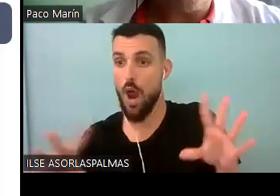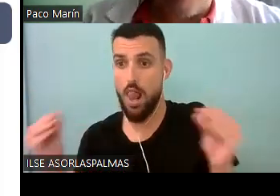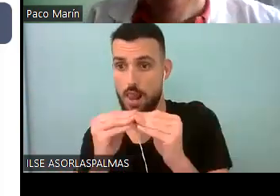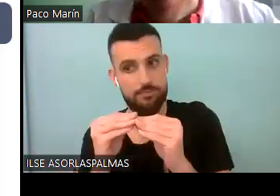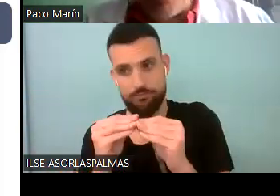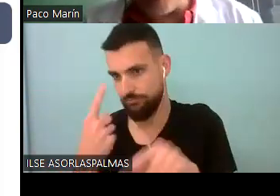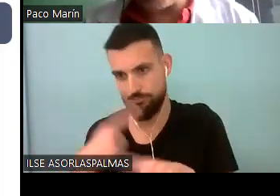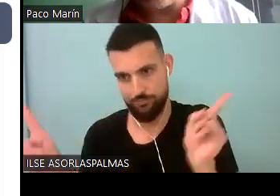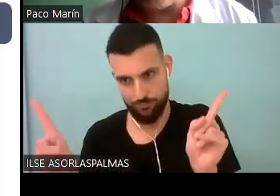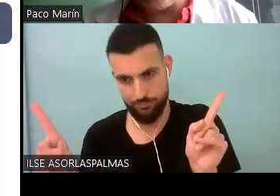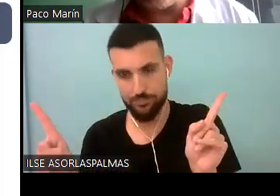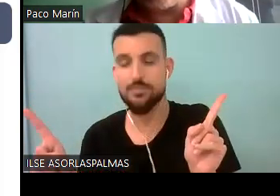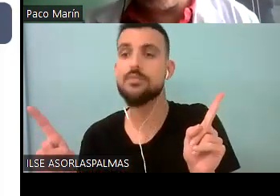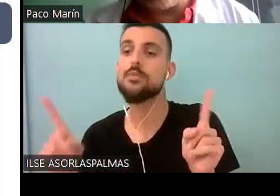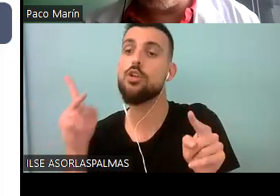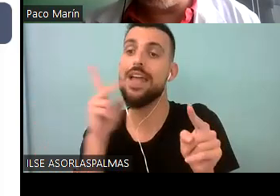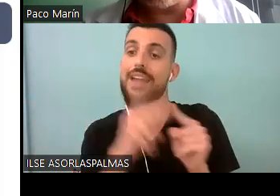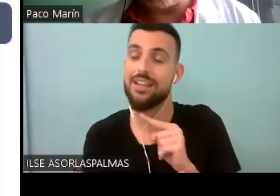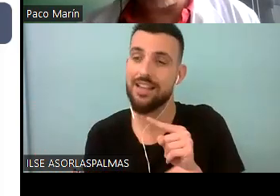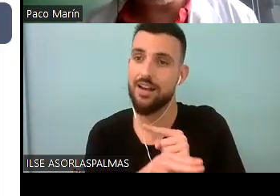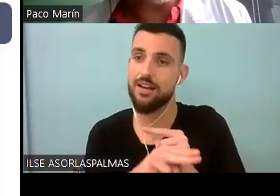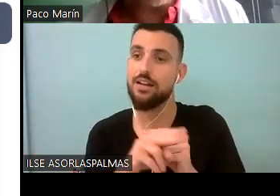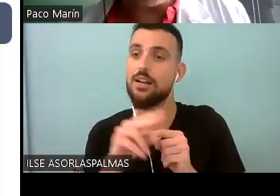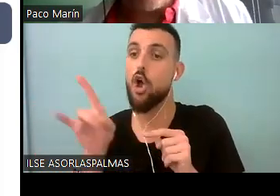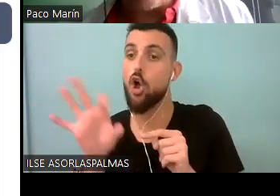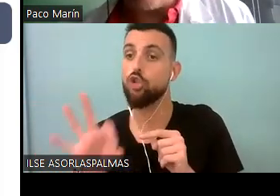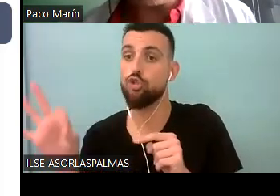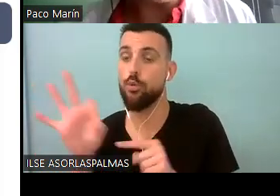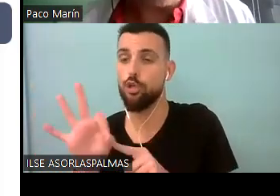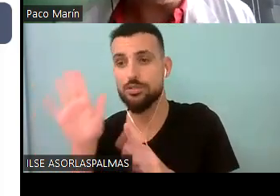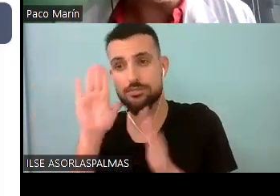y bueno, la prevención de la osteoporosis iría más